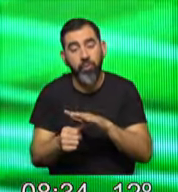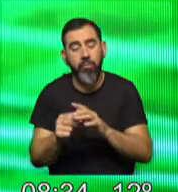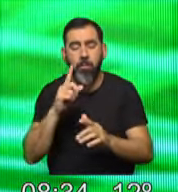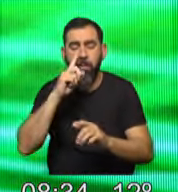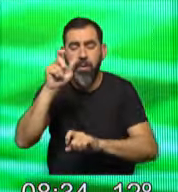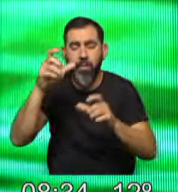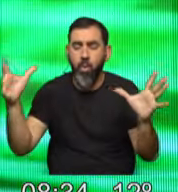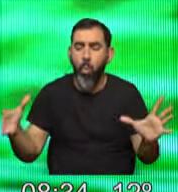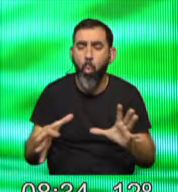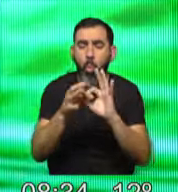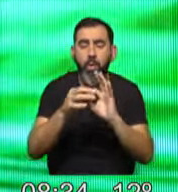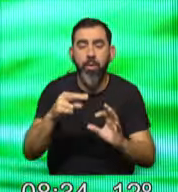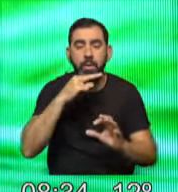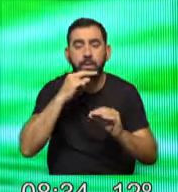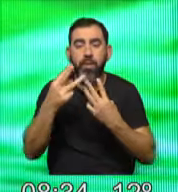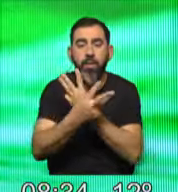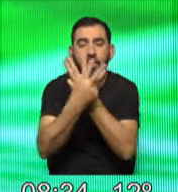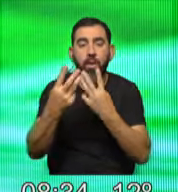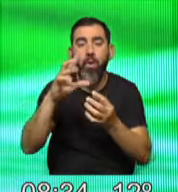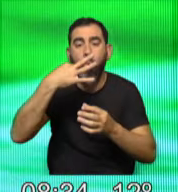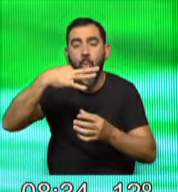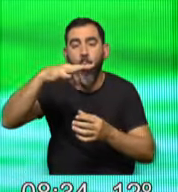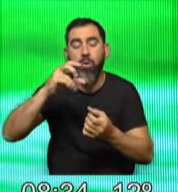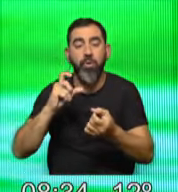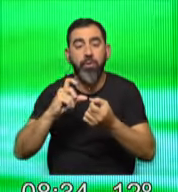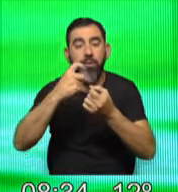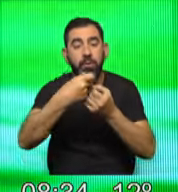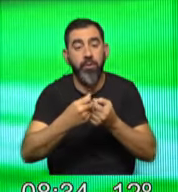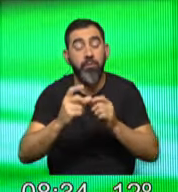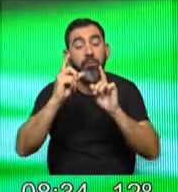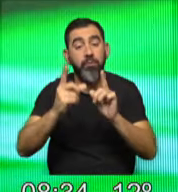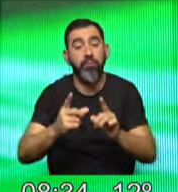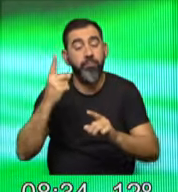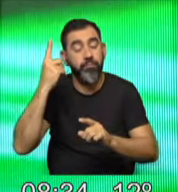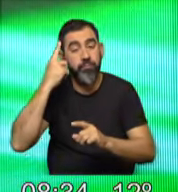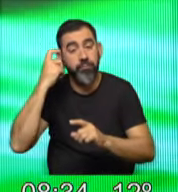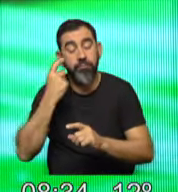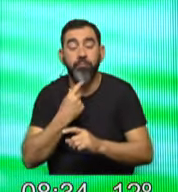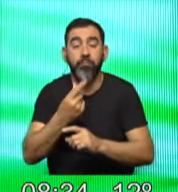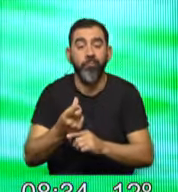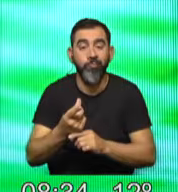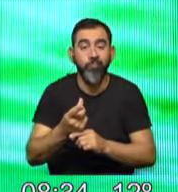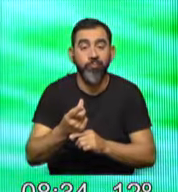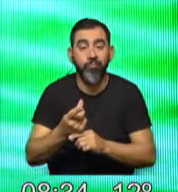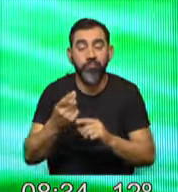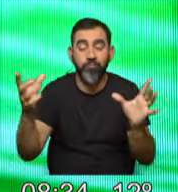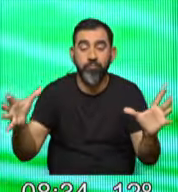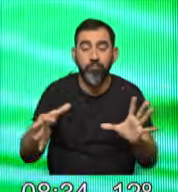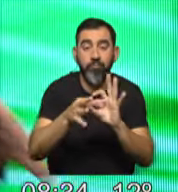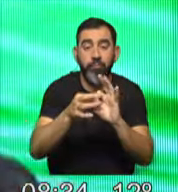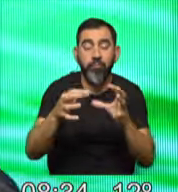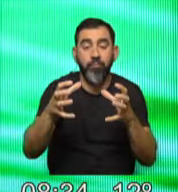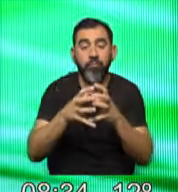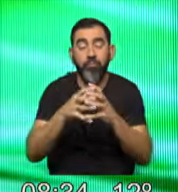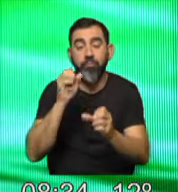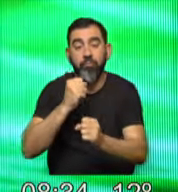miles la unidad de todos los metalúrgicos en un solo sindicato pero también esa experiencia le sirvió para para unir a todo el